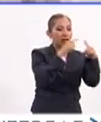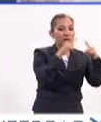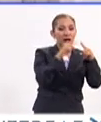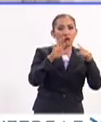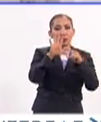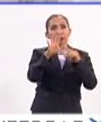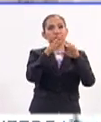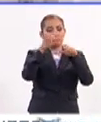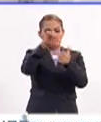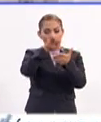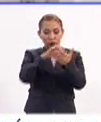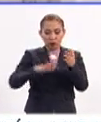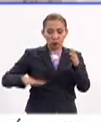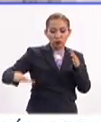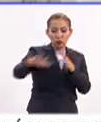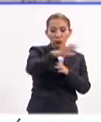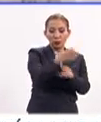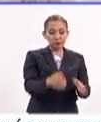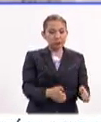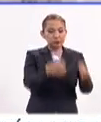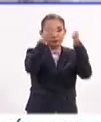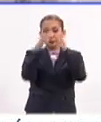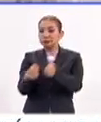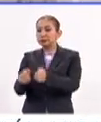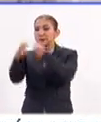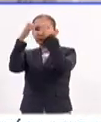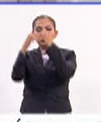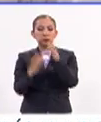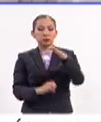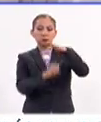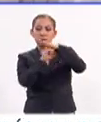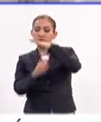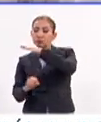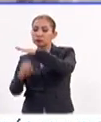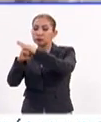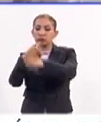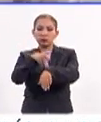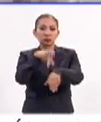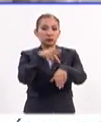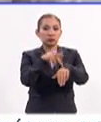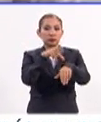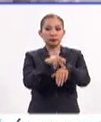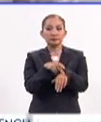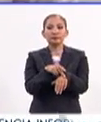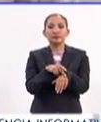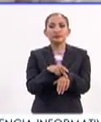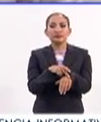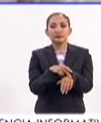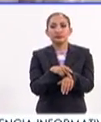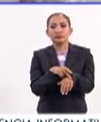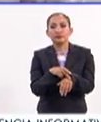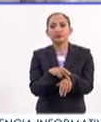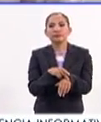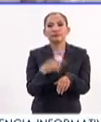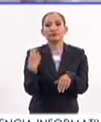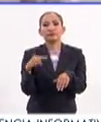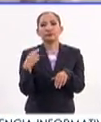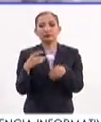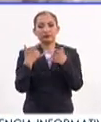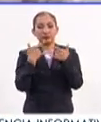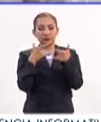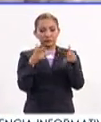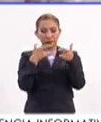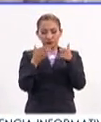un patio central muy grande, con pilares monolíticos de un solo basamento de piedra y con lo que son lo que son portales